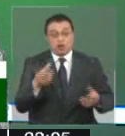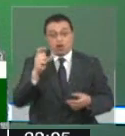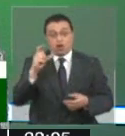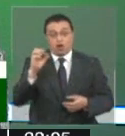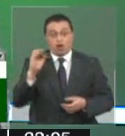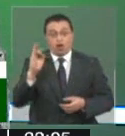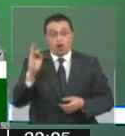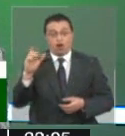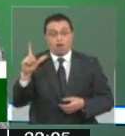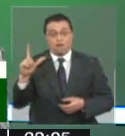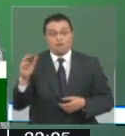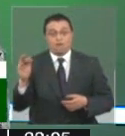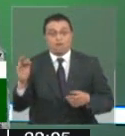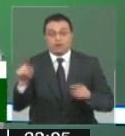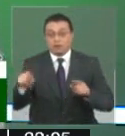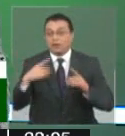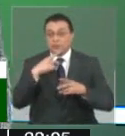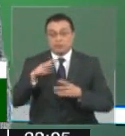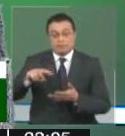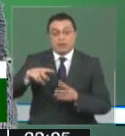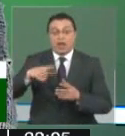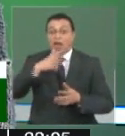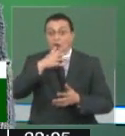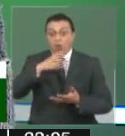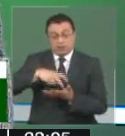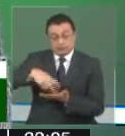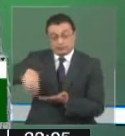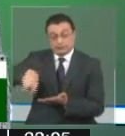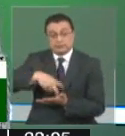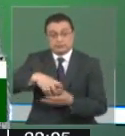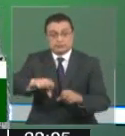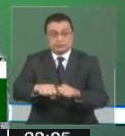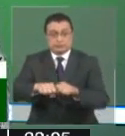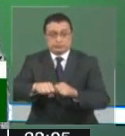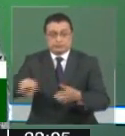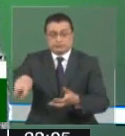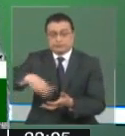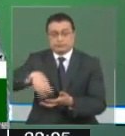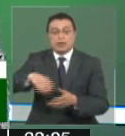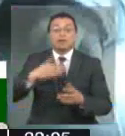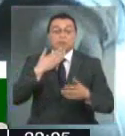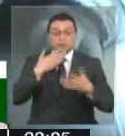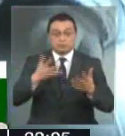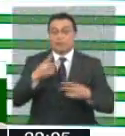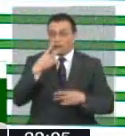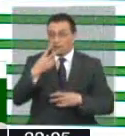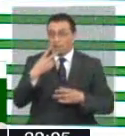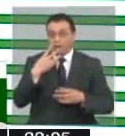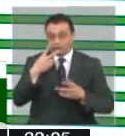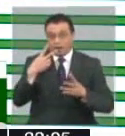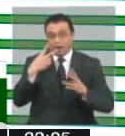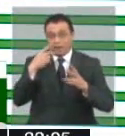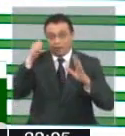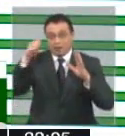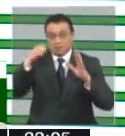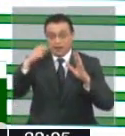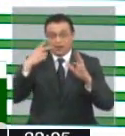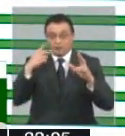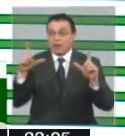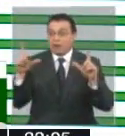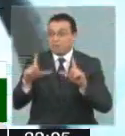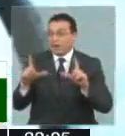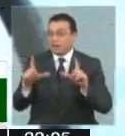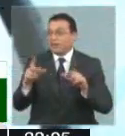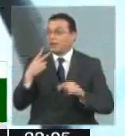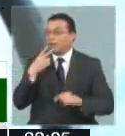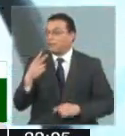hacía esquí acuático también. Uh-huh. Hacía varios deportes. Yo creo que mostremos algunas de las imágenes tuyas haciendo deporte. Tenemos